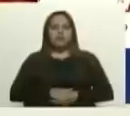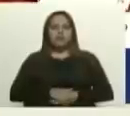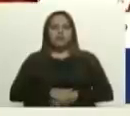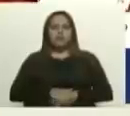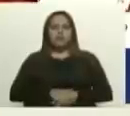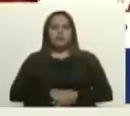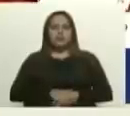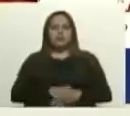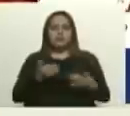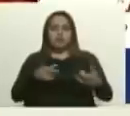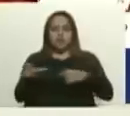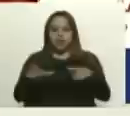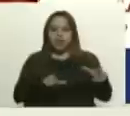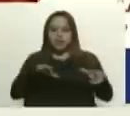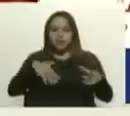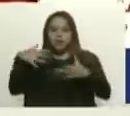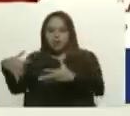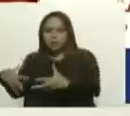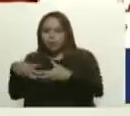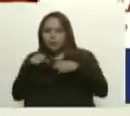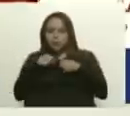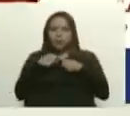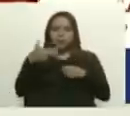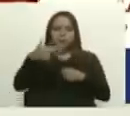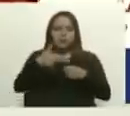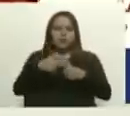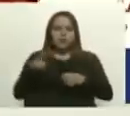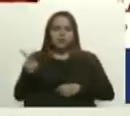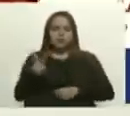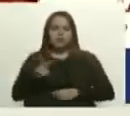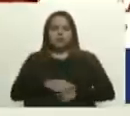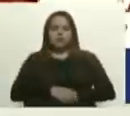listos para ellos apoderarse del petróleo venezolano.